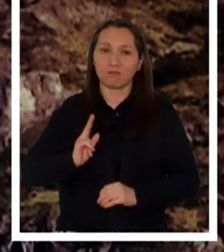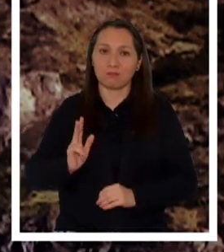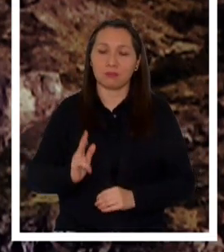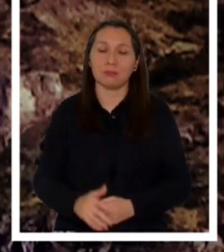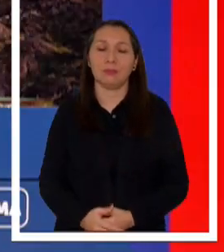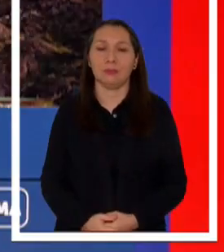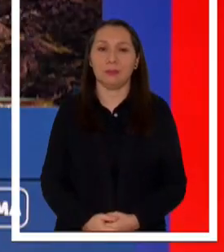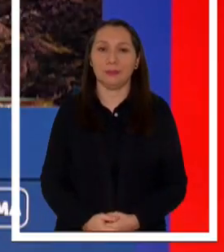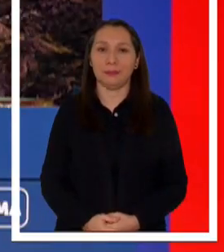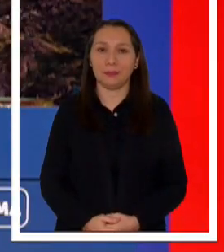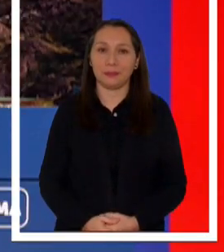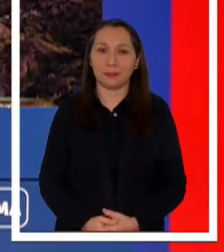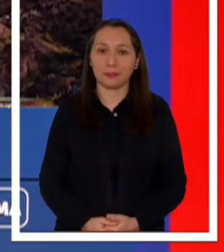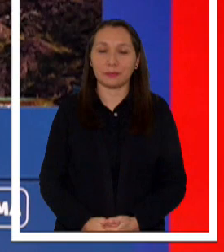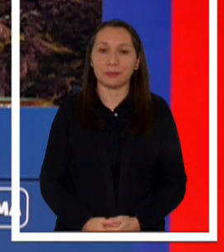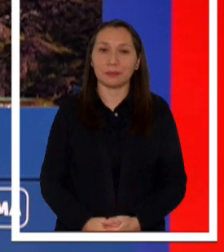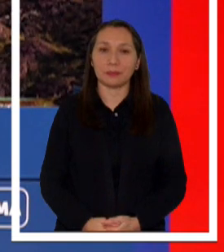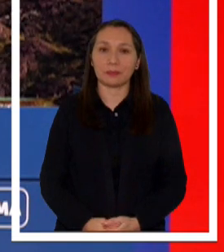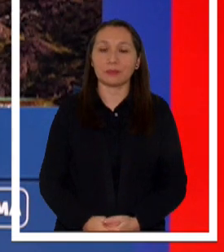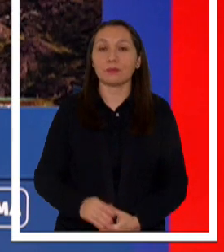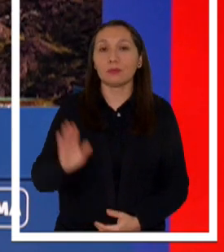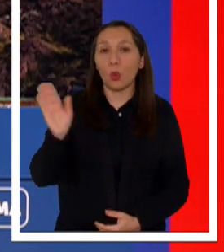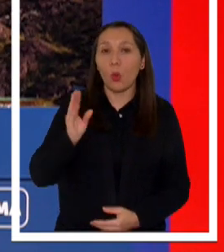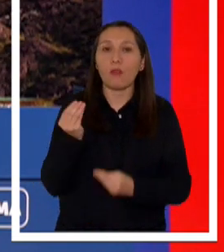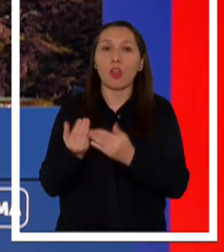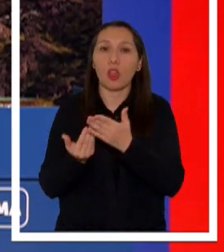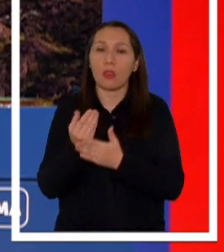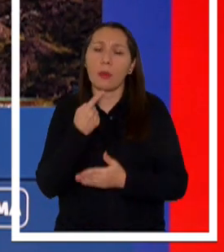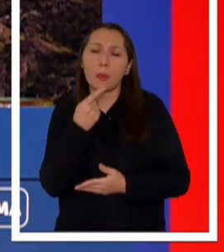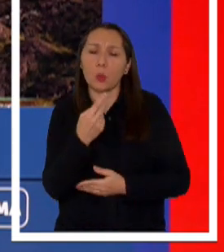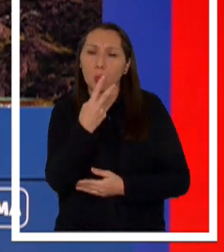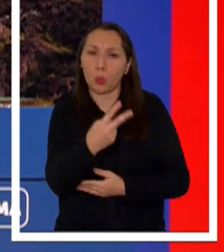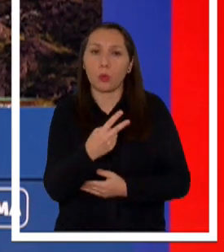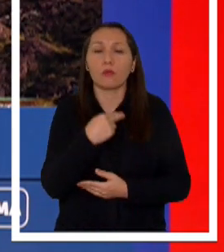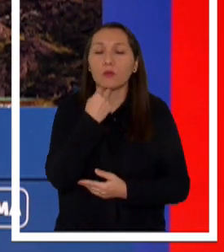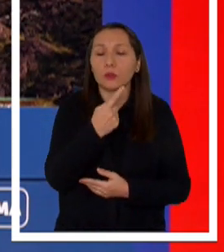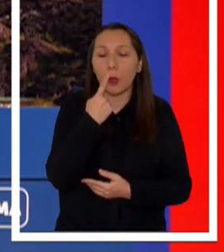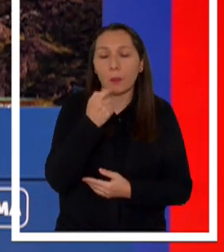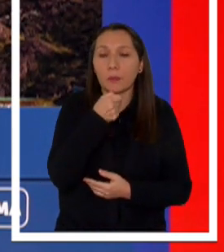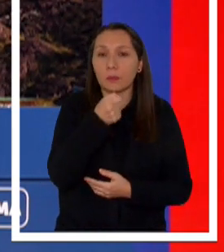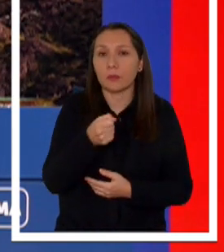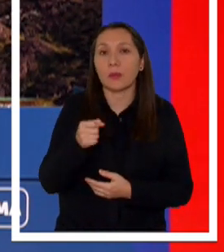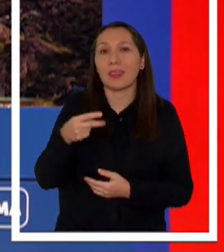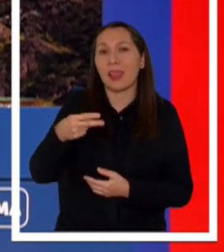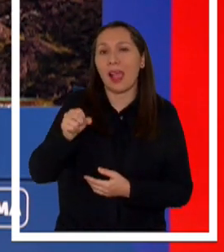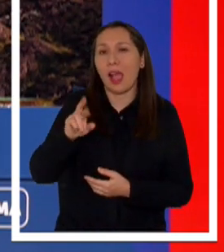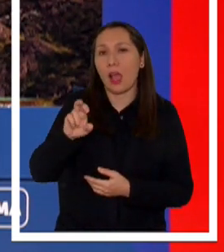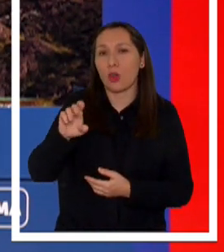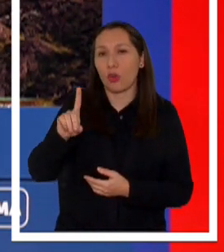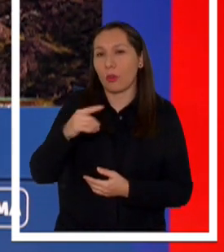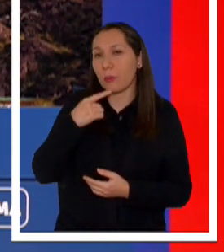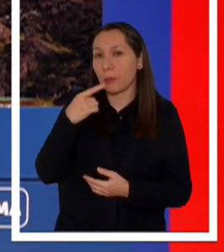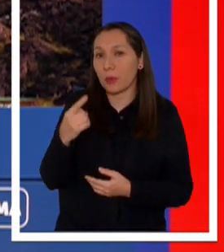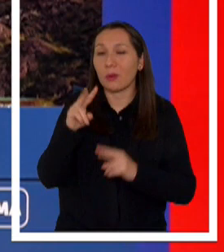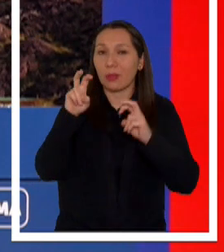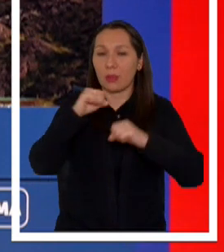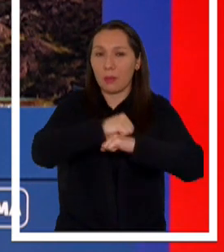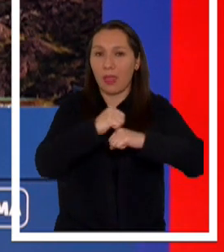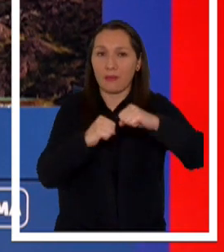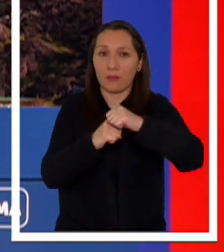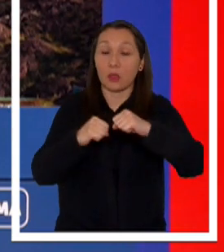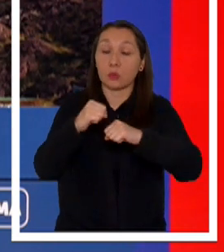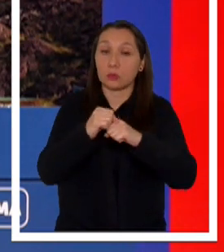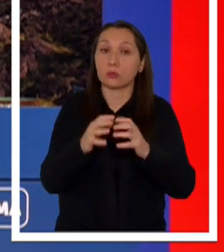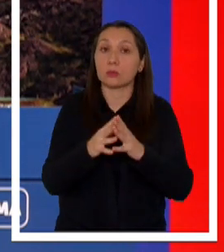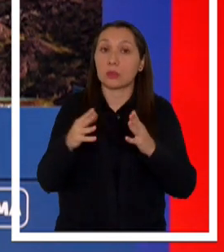corresponde Hola buenos días tengo dos preguntas una para Harold my Nicole en cuanto a la infraestructura